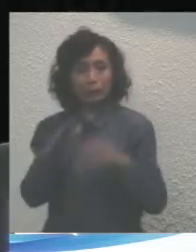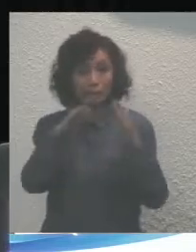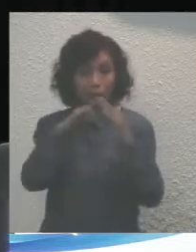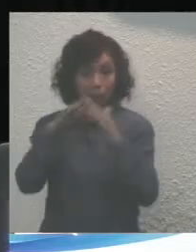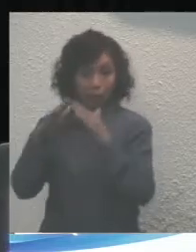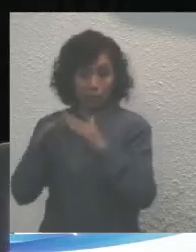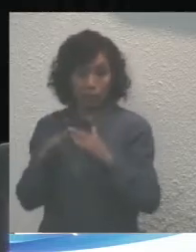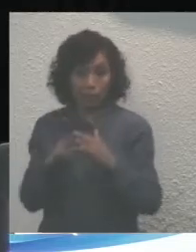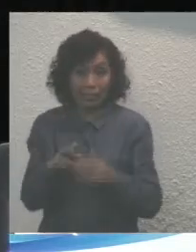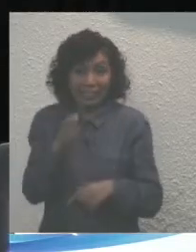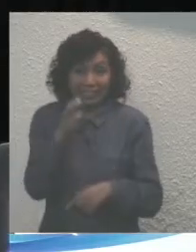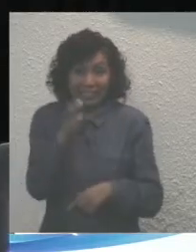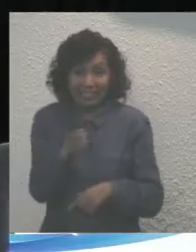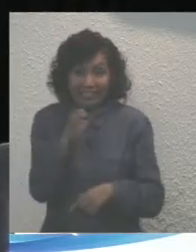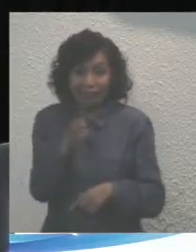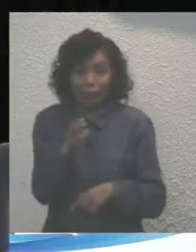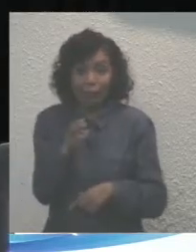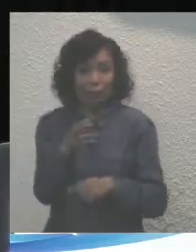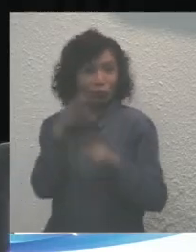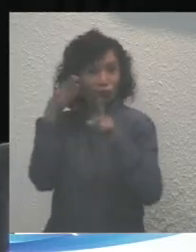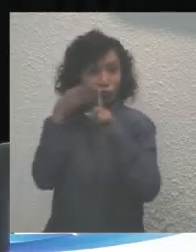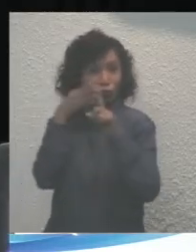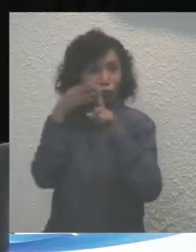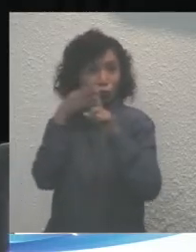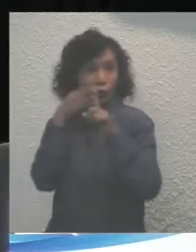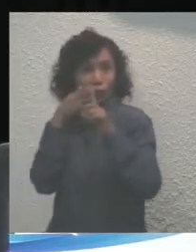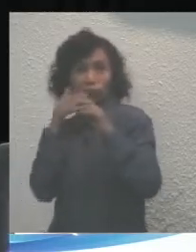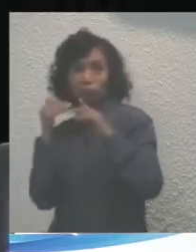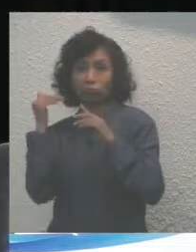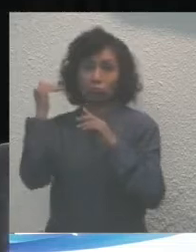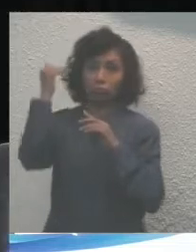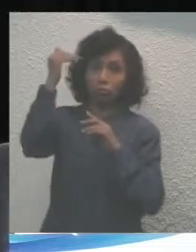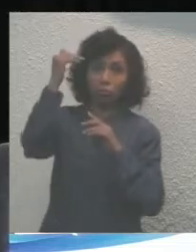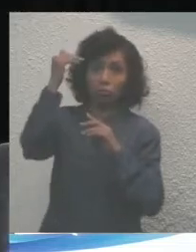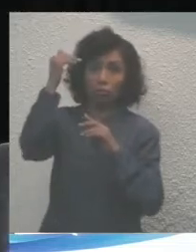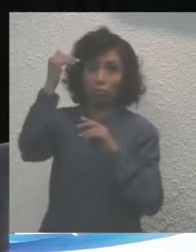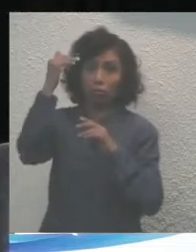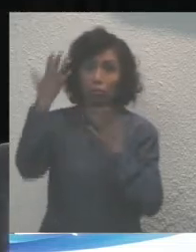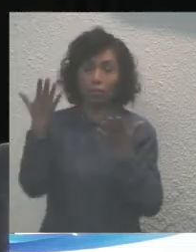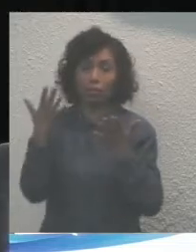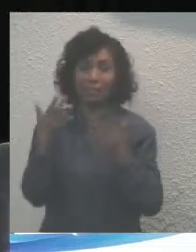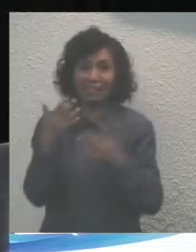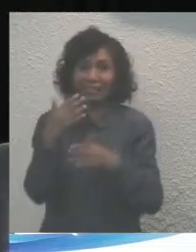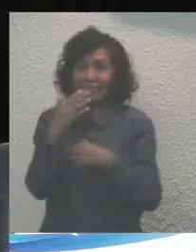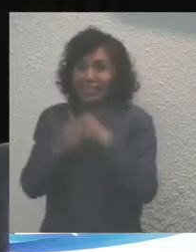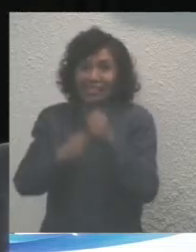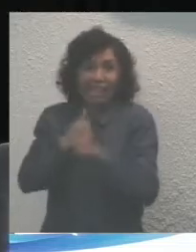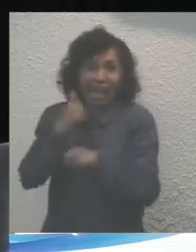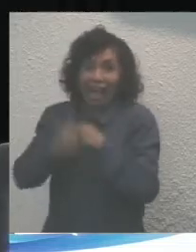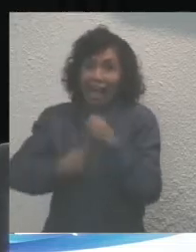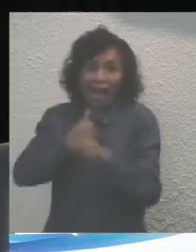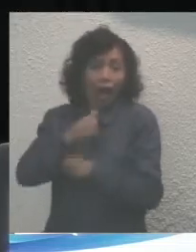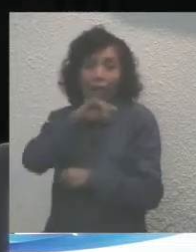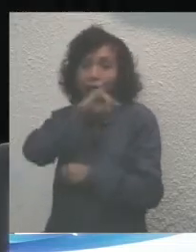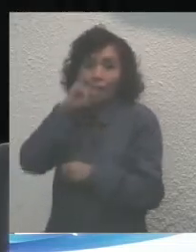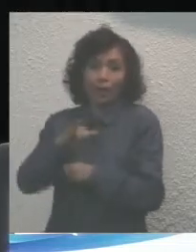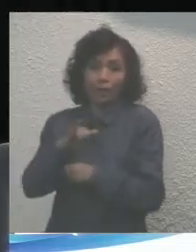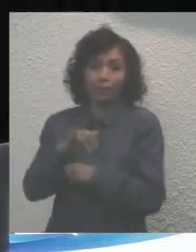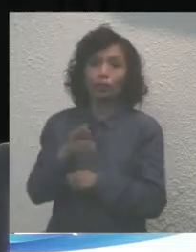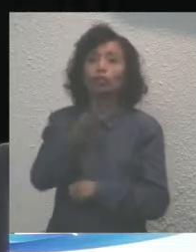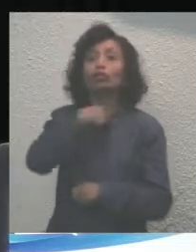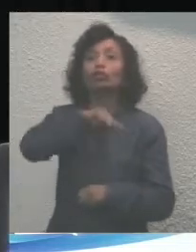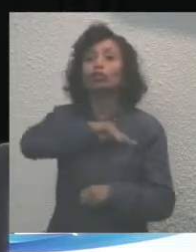que representó un reto extraordinario, no visto en varias generaciones. En nuestro